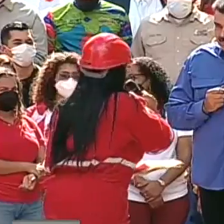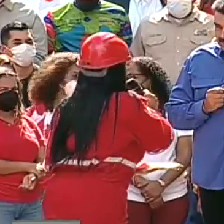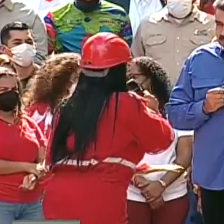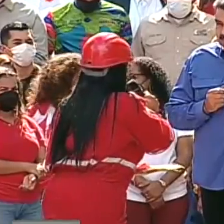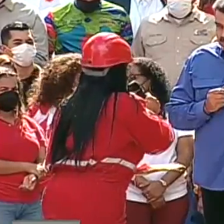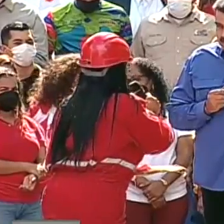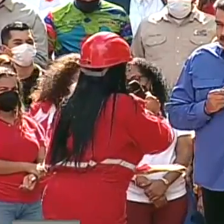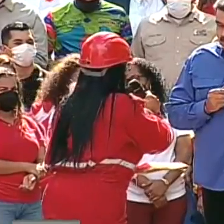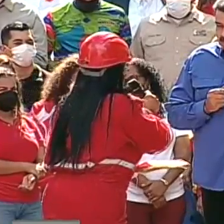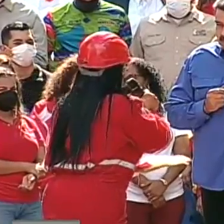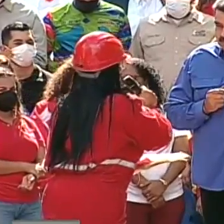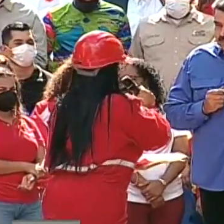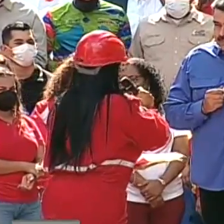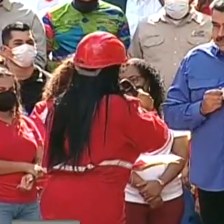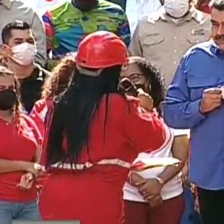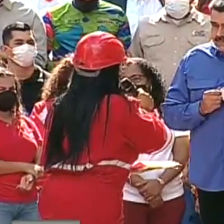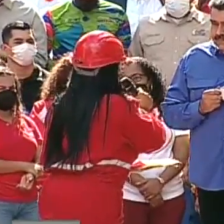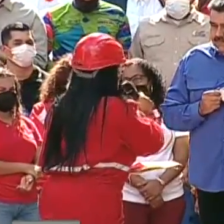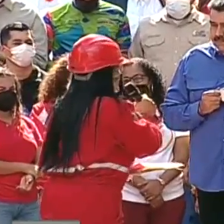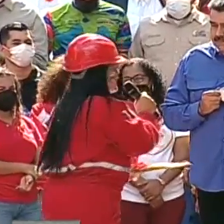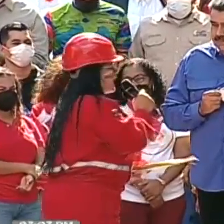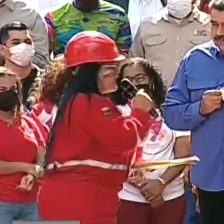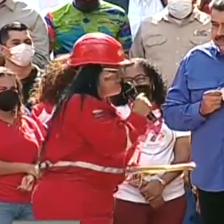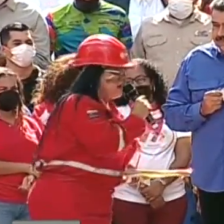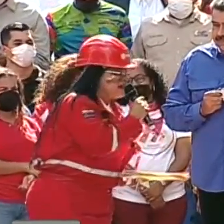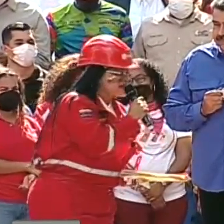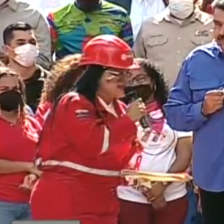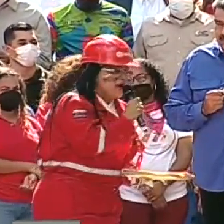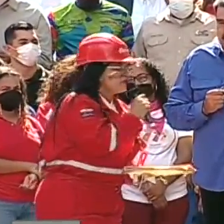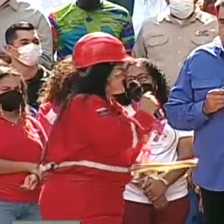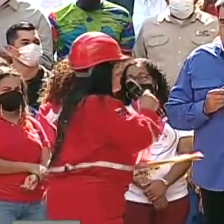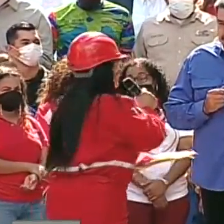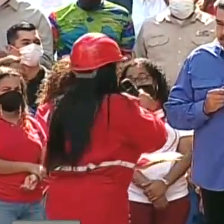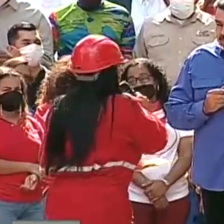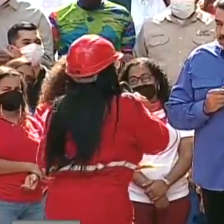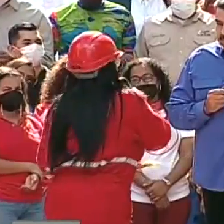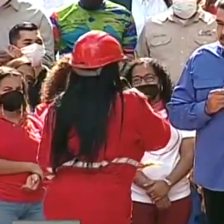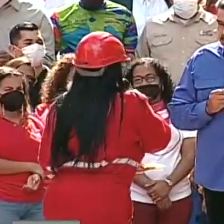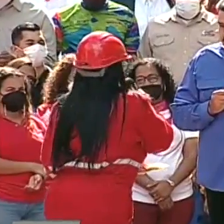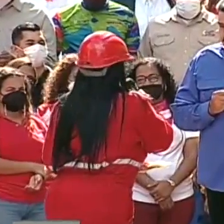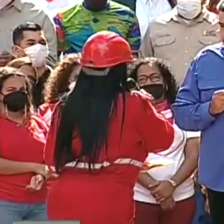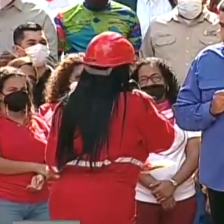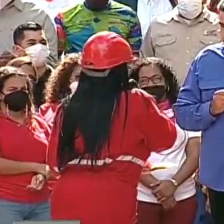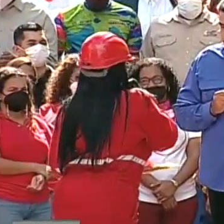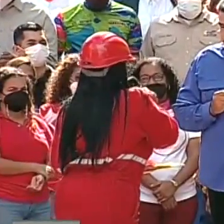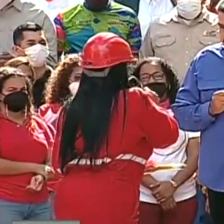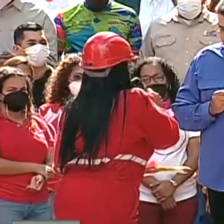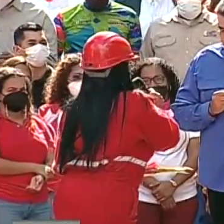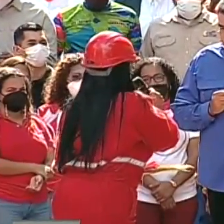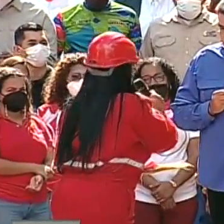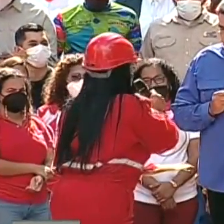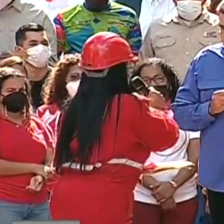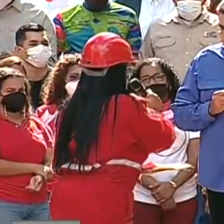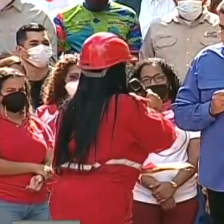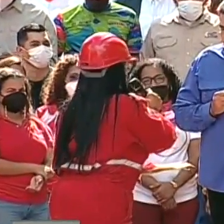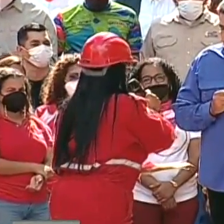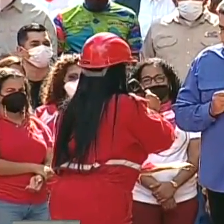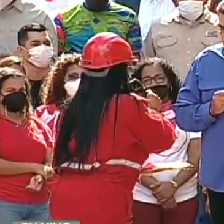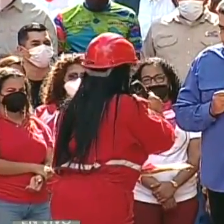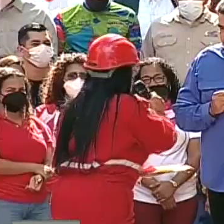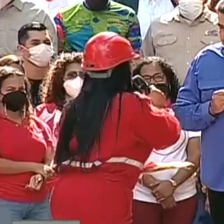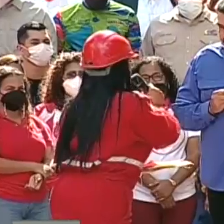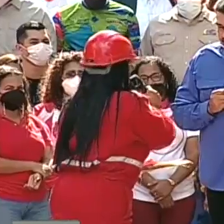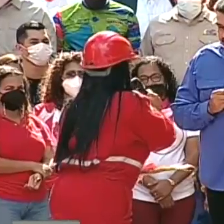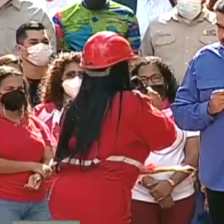y sus hermanas de lucha. Desde las bases les queremos decir a usted, cuente usted, señor Nicolás